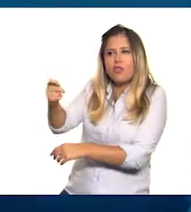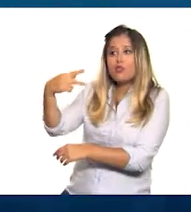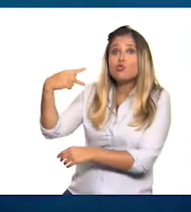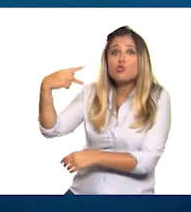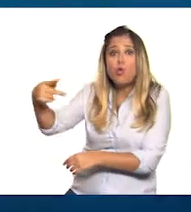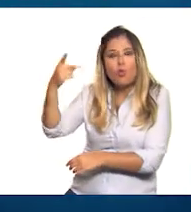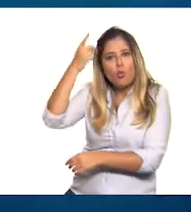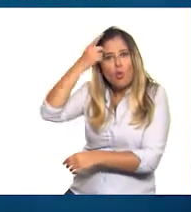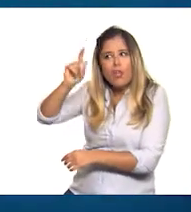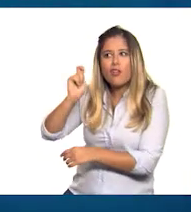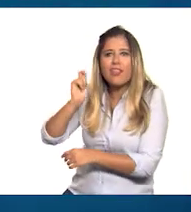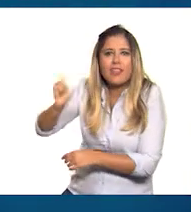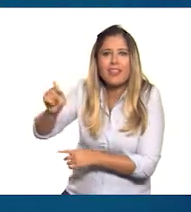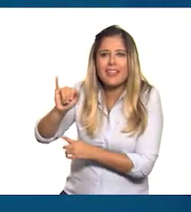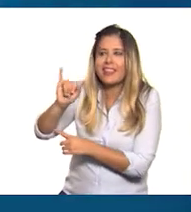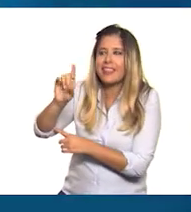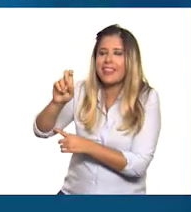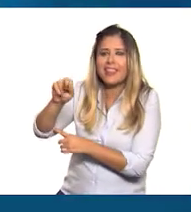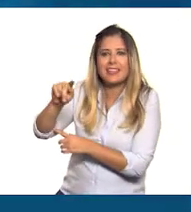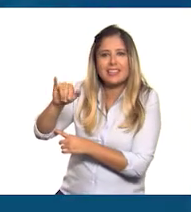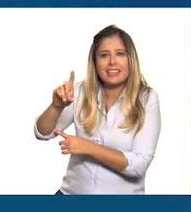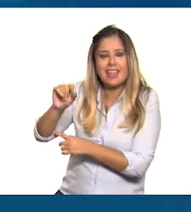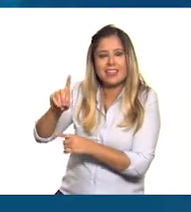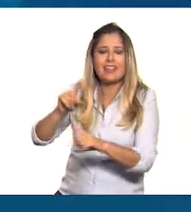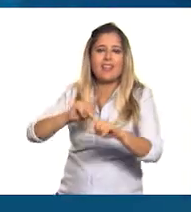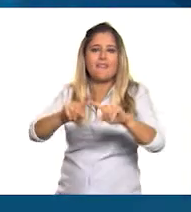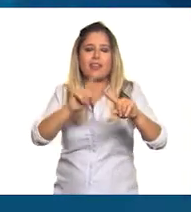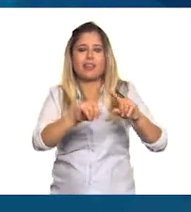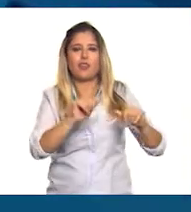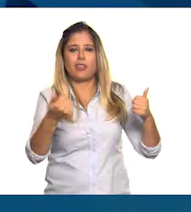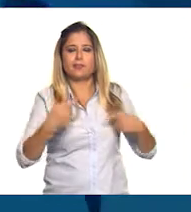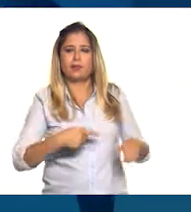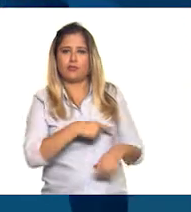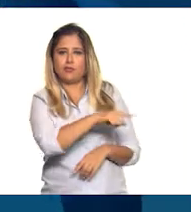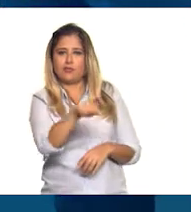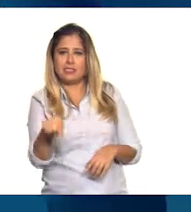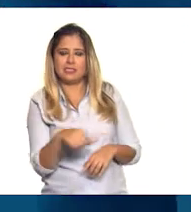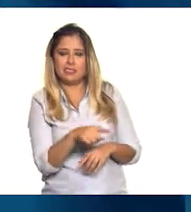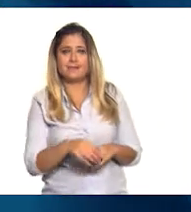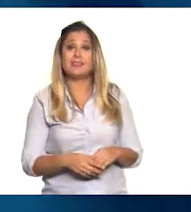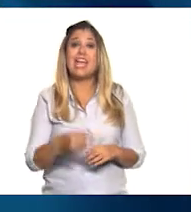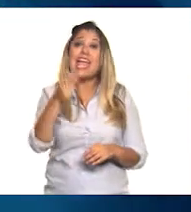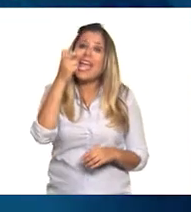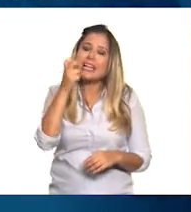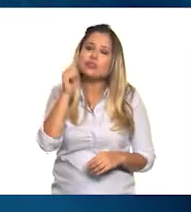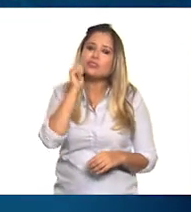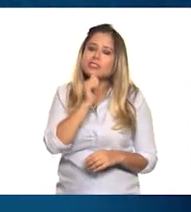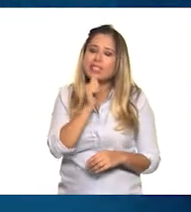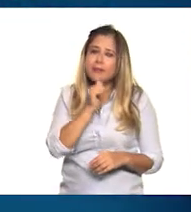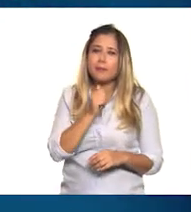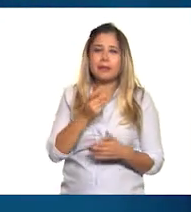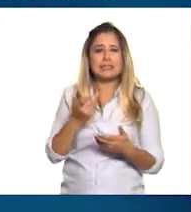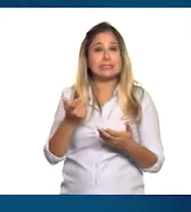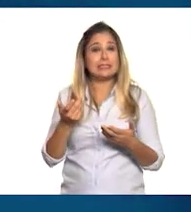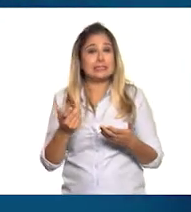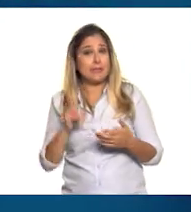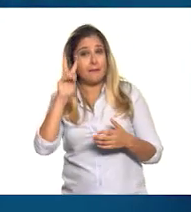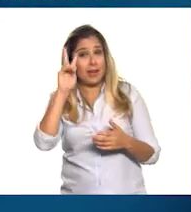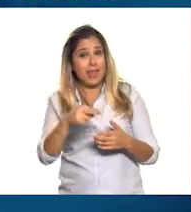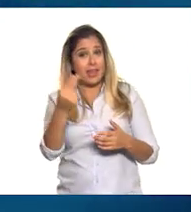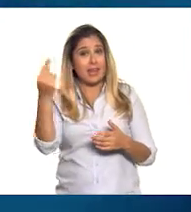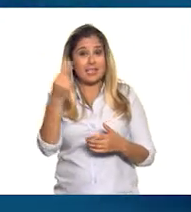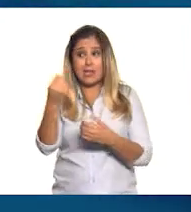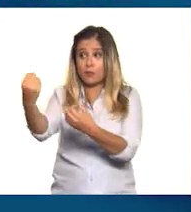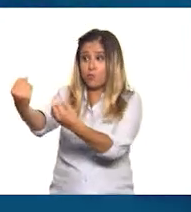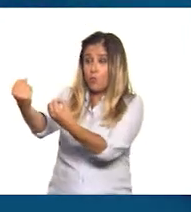caracteriza y diferencia de otros individuos. Por eso es importante preguntarnos si realmente